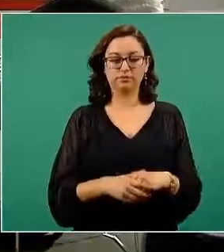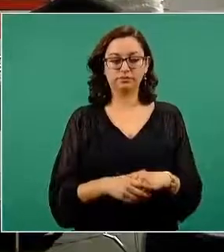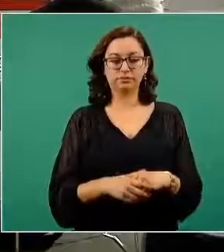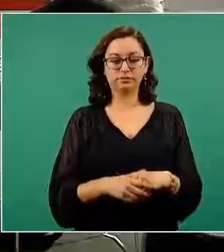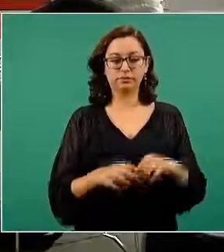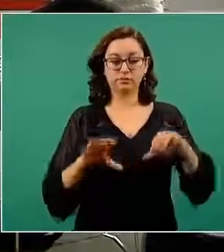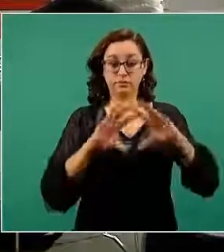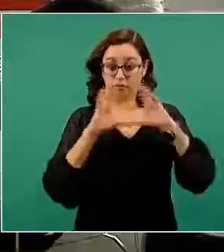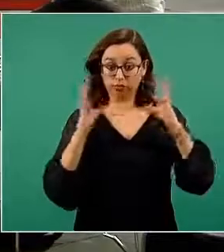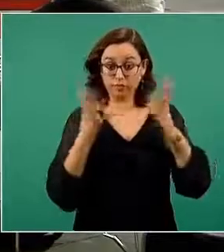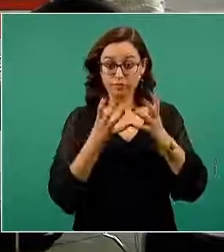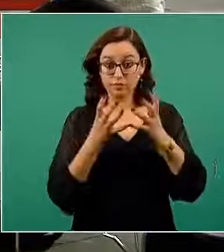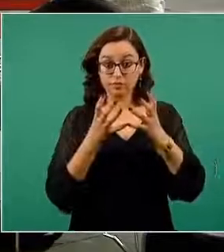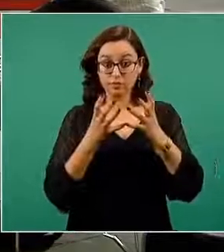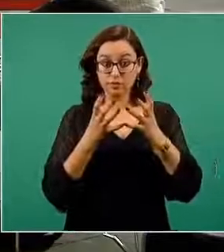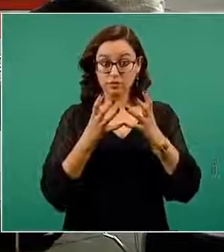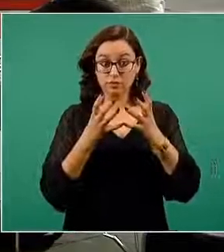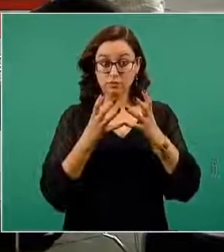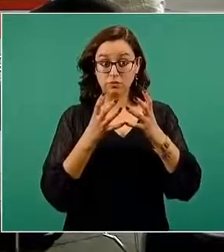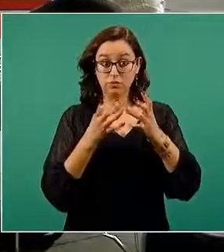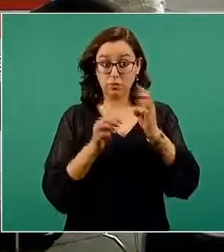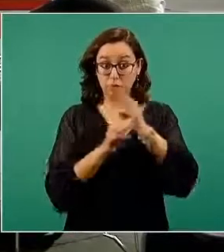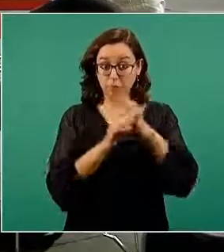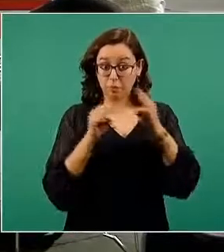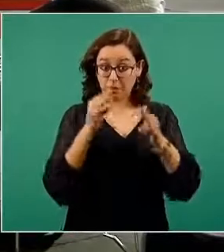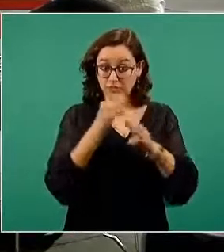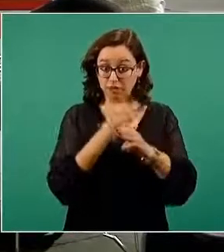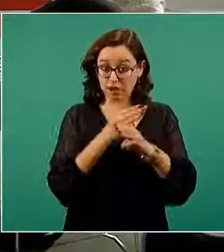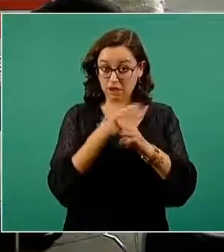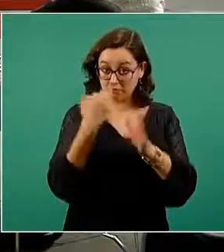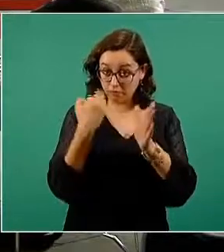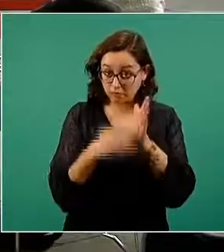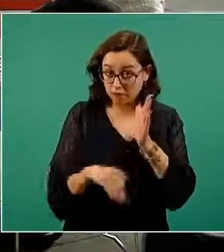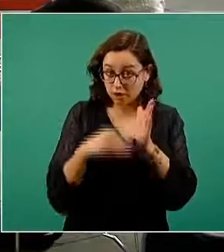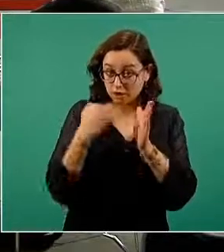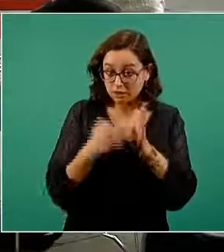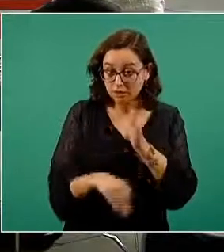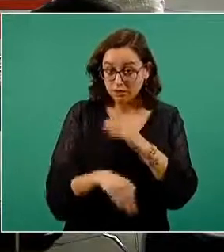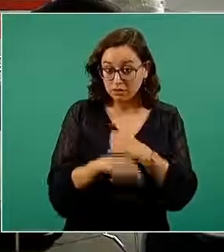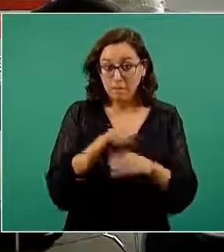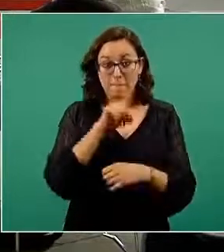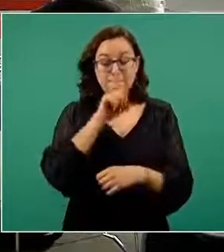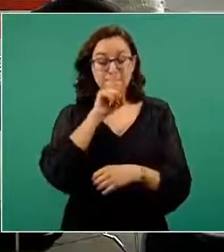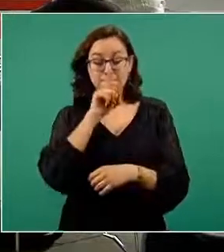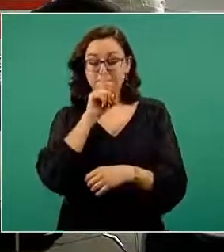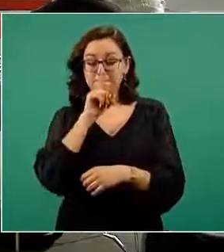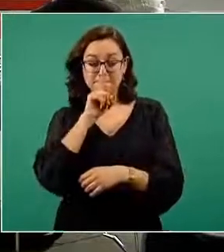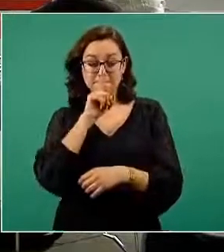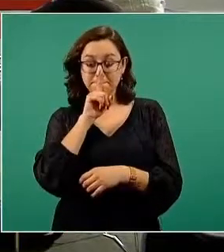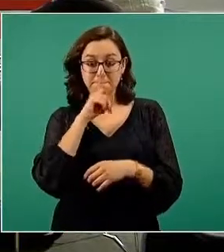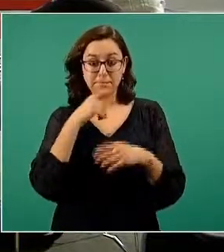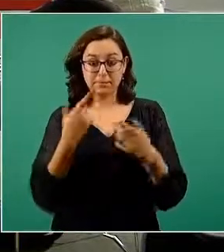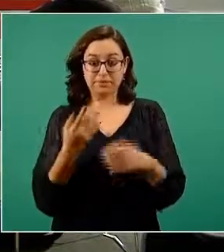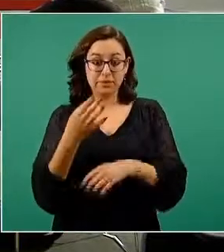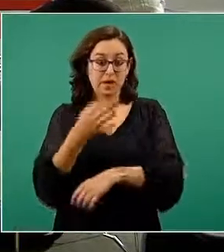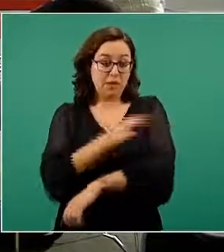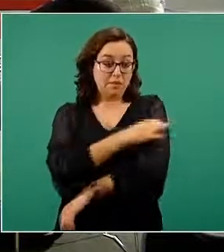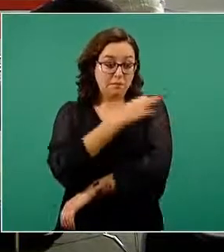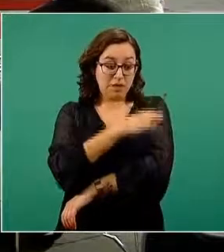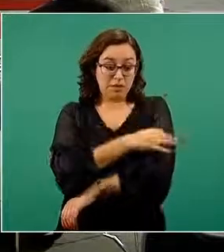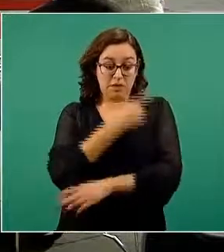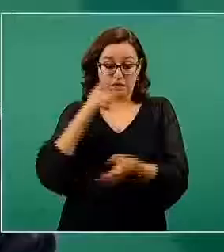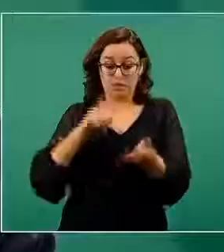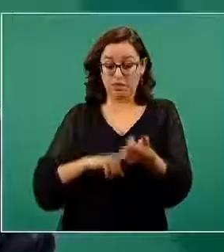sido de materias primas de las vacunas. Las materias primas de las vacunas o APIs,